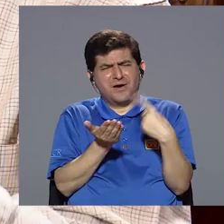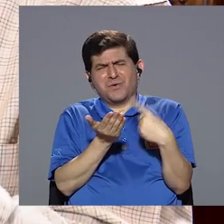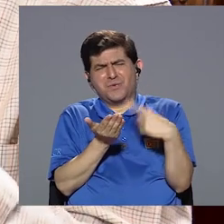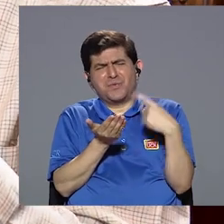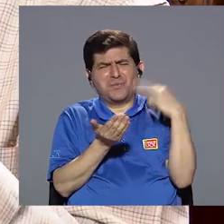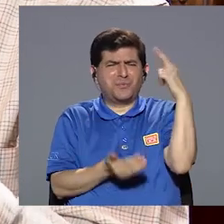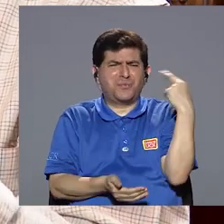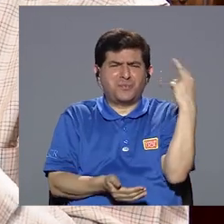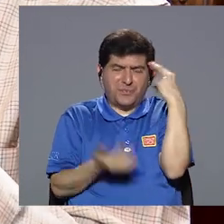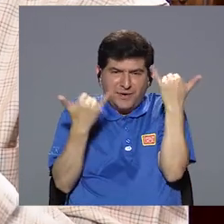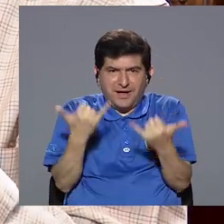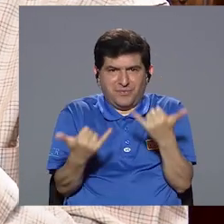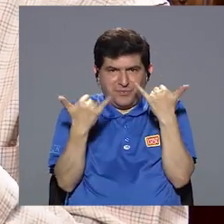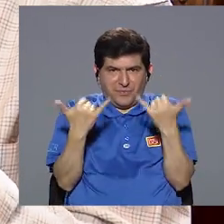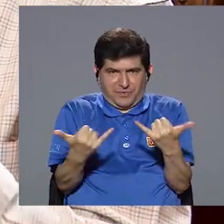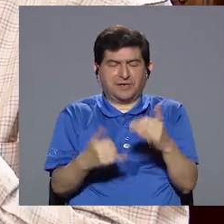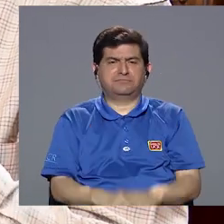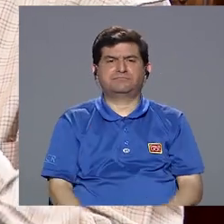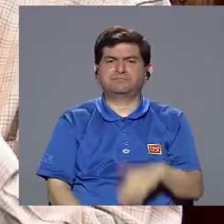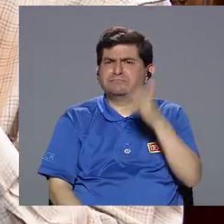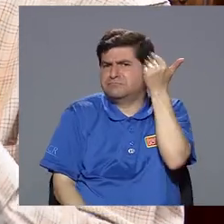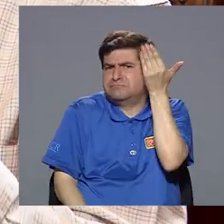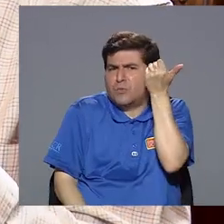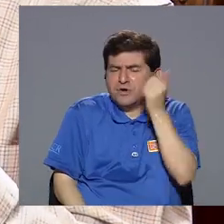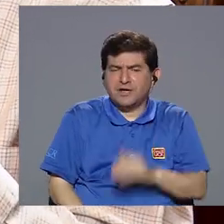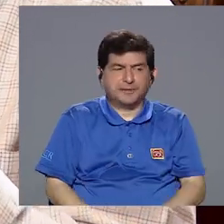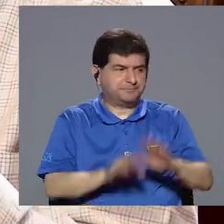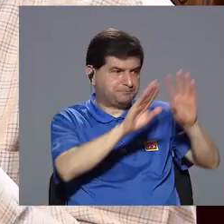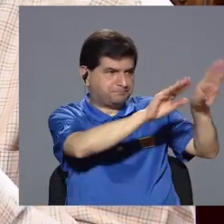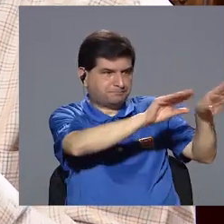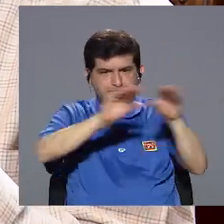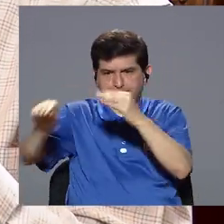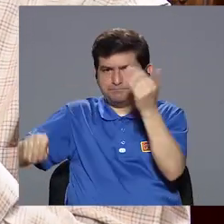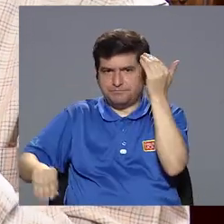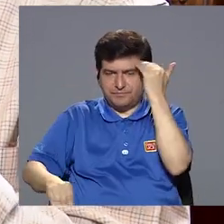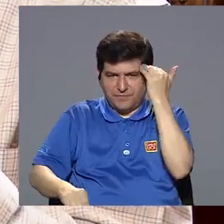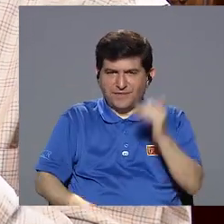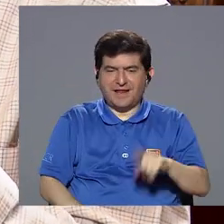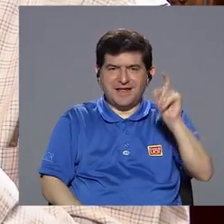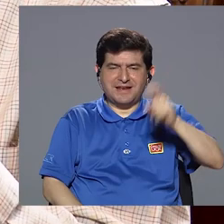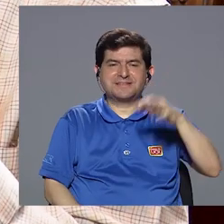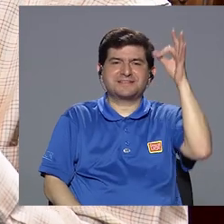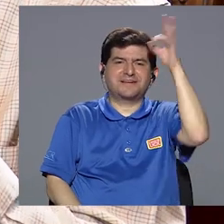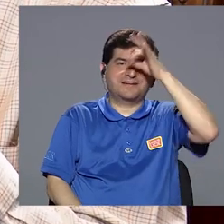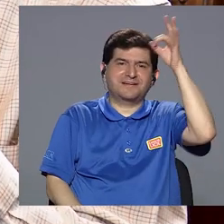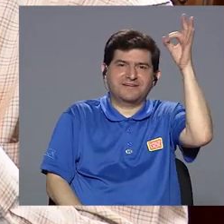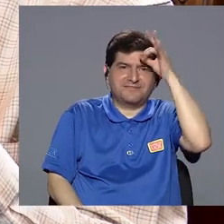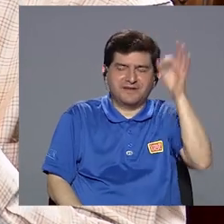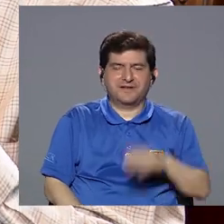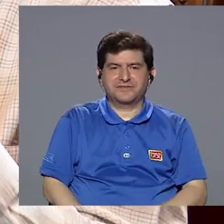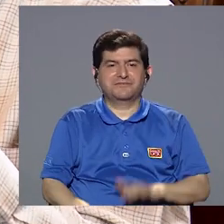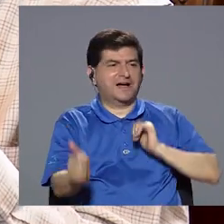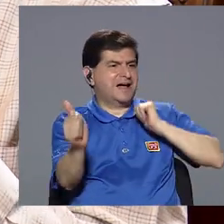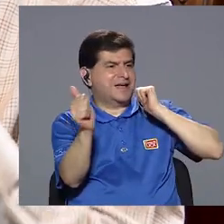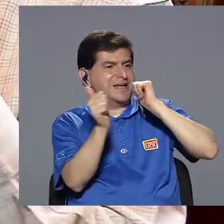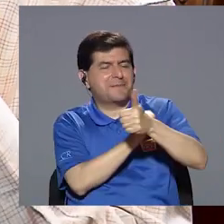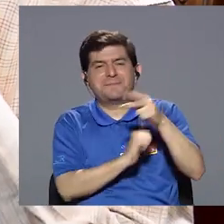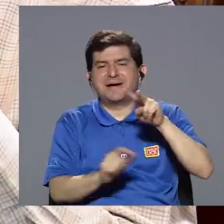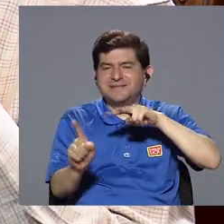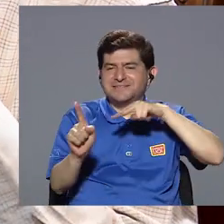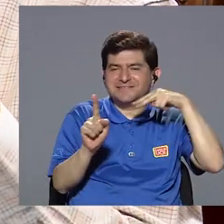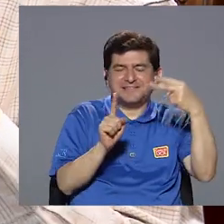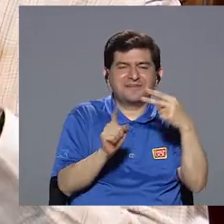debate de mucha reflexión en este momento porque este traslado del conocimiento tiene que partir de una filosofía que supere